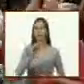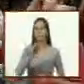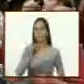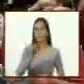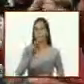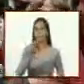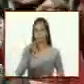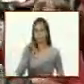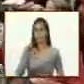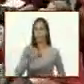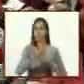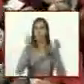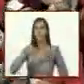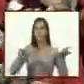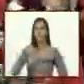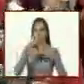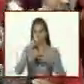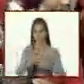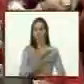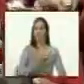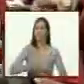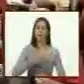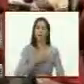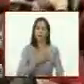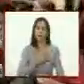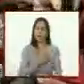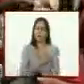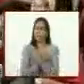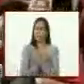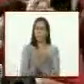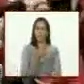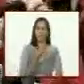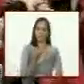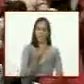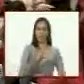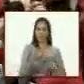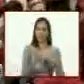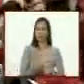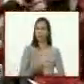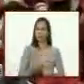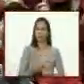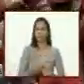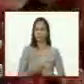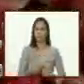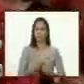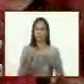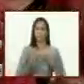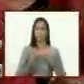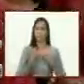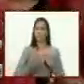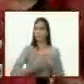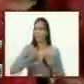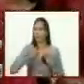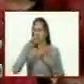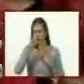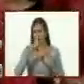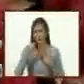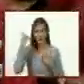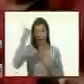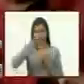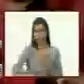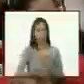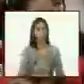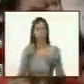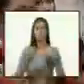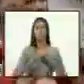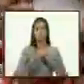feliz cumpleaños, mi presidente. Lo amo de todo corazón. Y que viva por muchos años más. Que Dios le dé vida